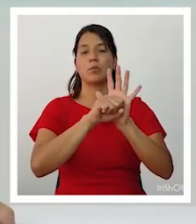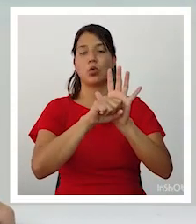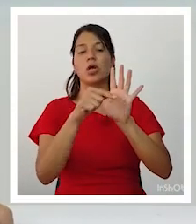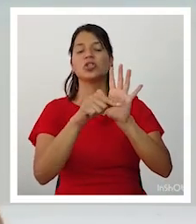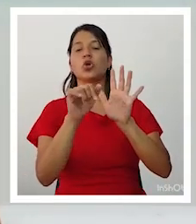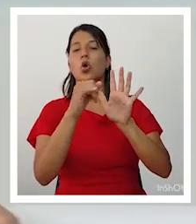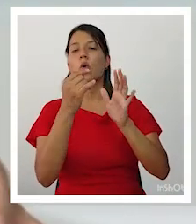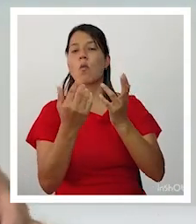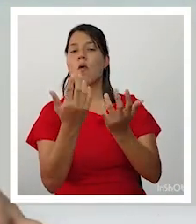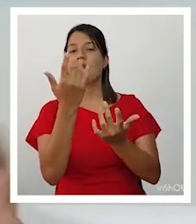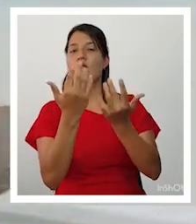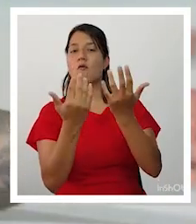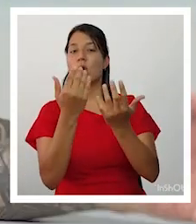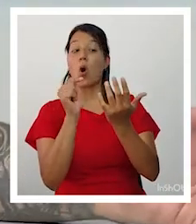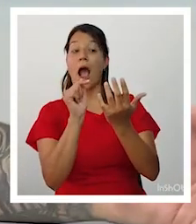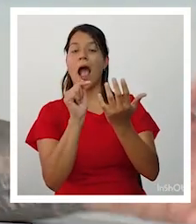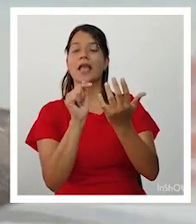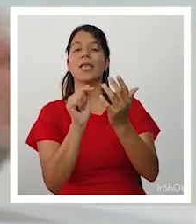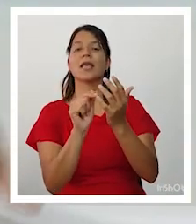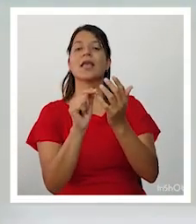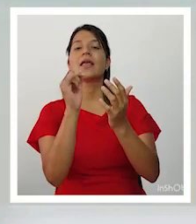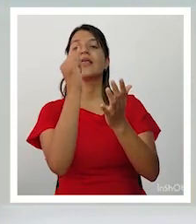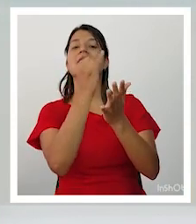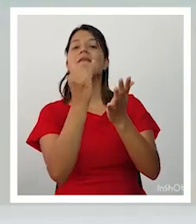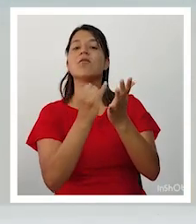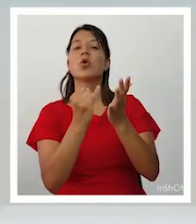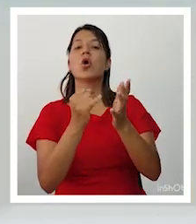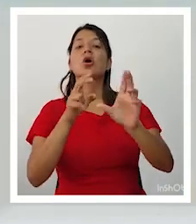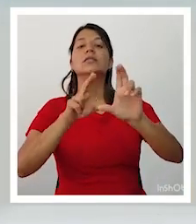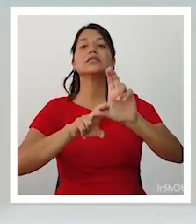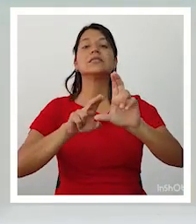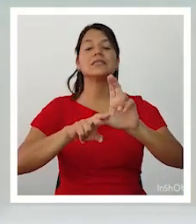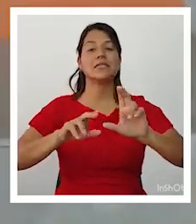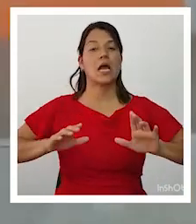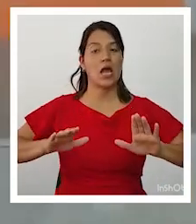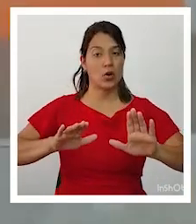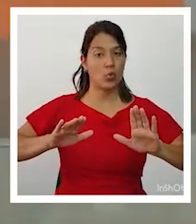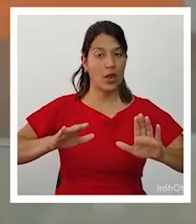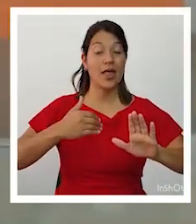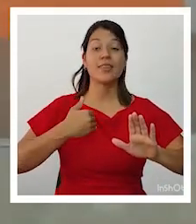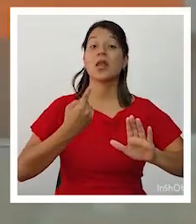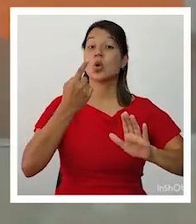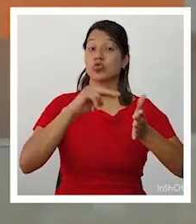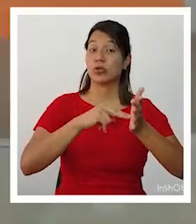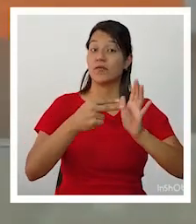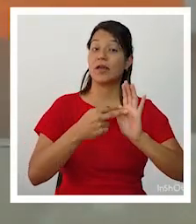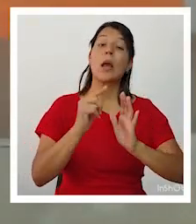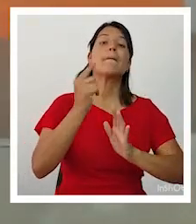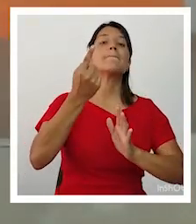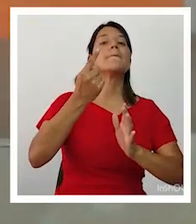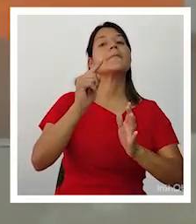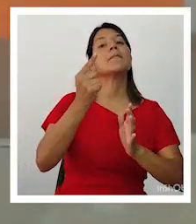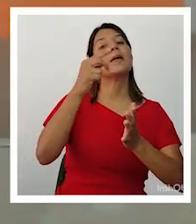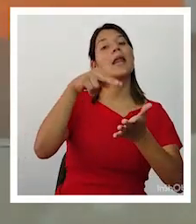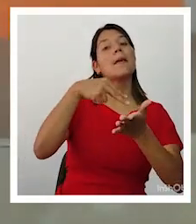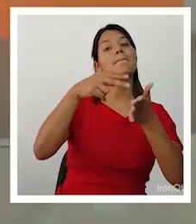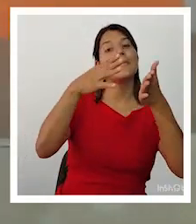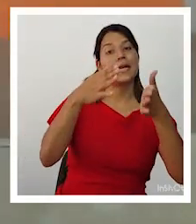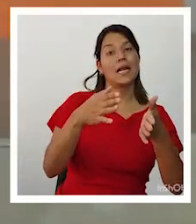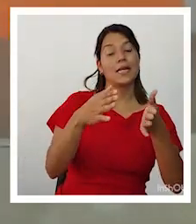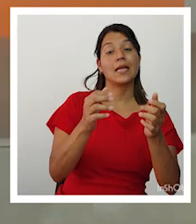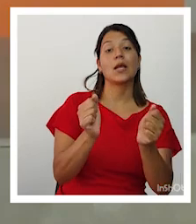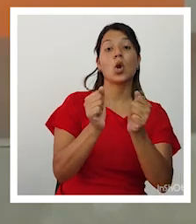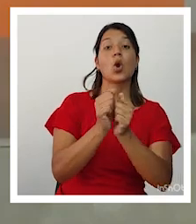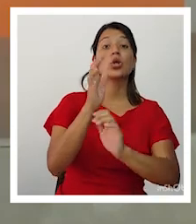de una silla de ruedas y tiene un significado y es que el primer bailarín con una situación de discapacidad